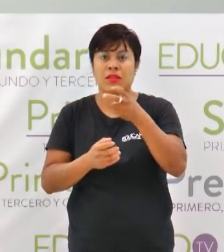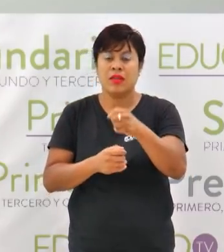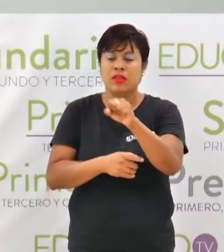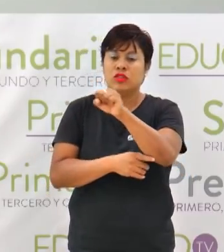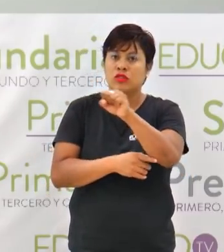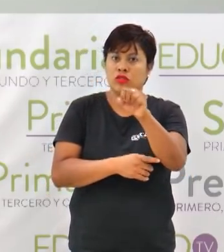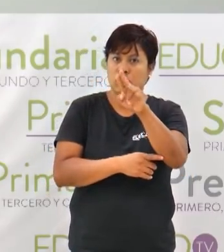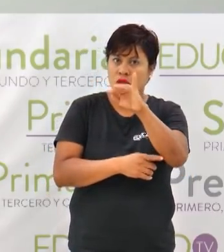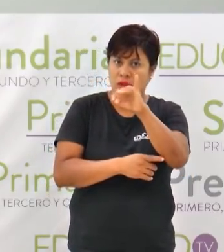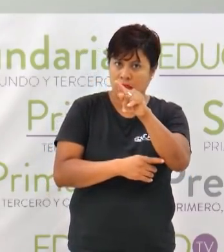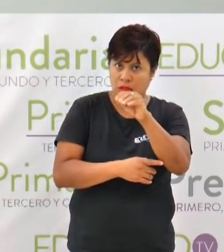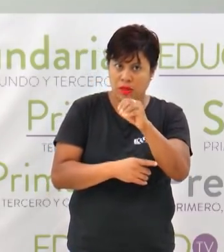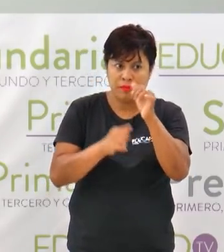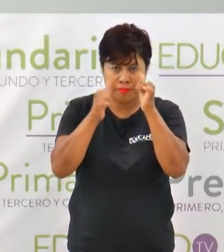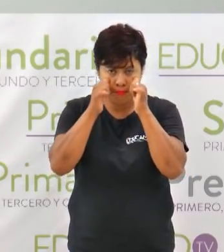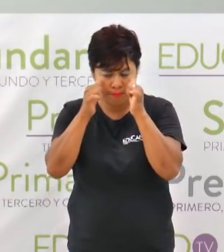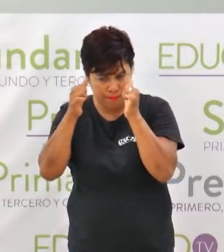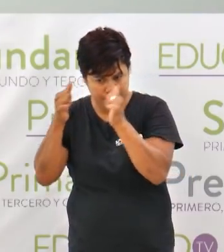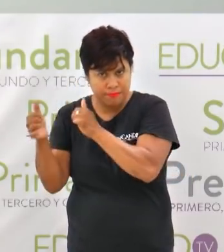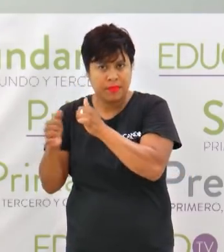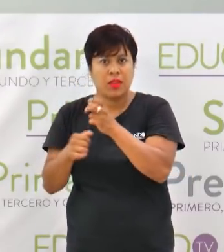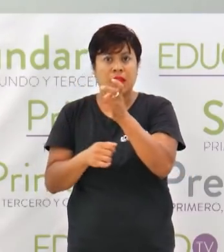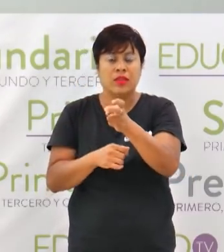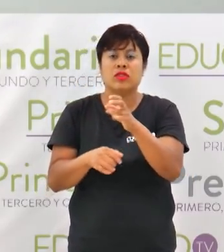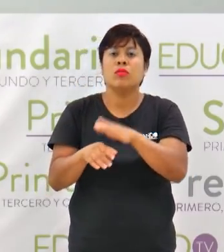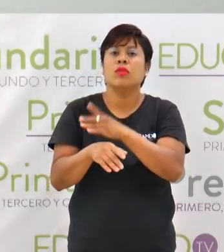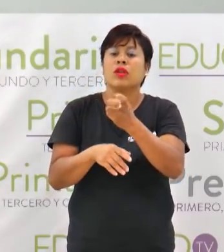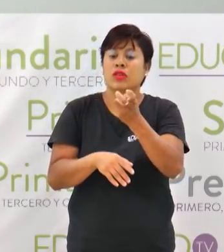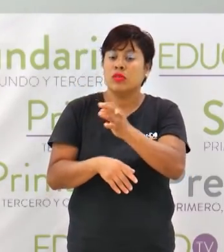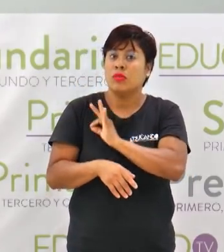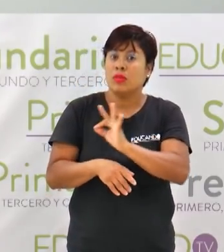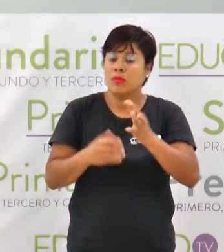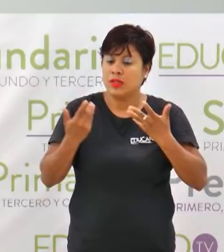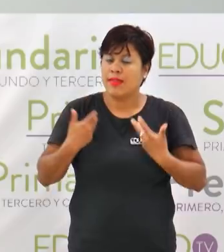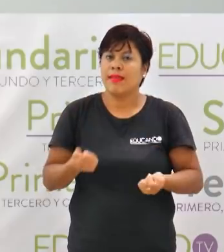del sujeto. ¿Bien? Atención con esto porque nos